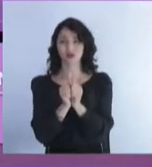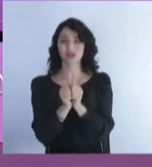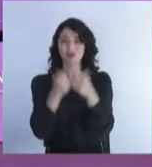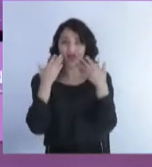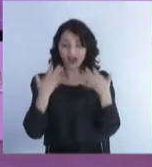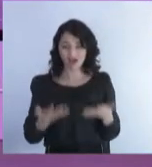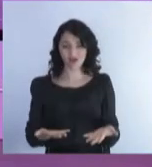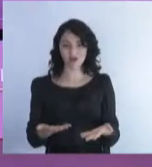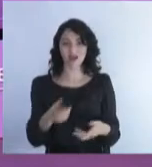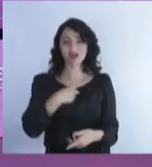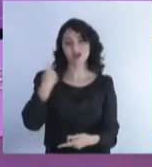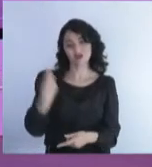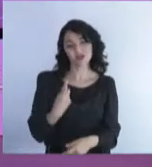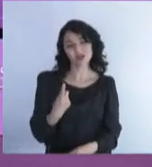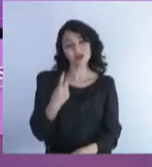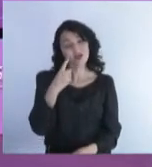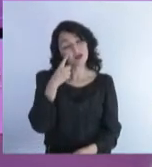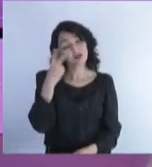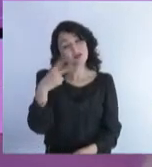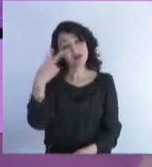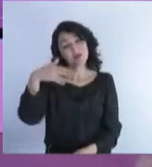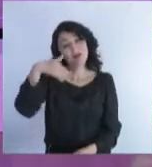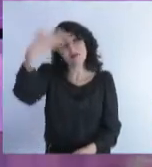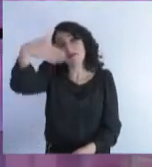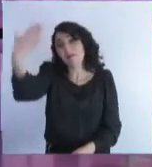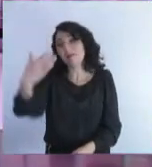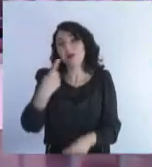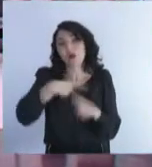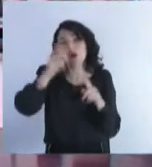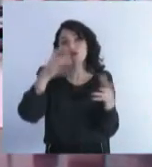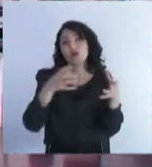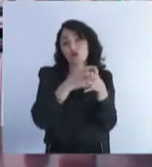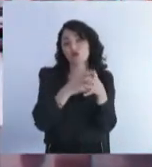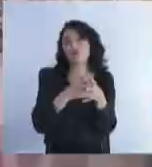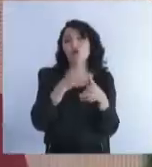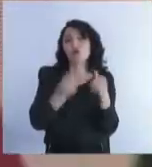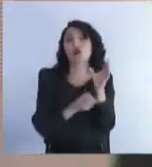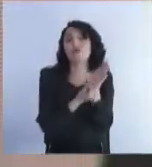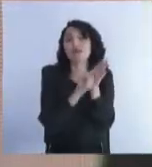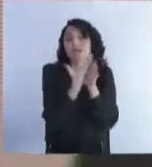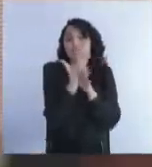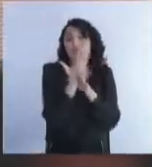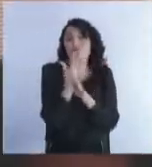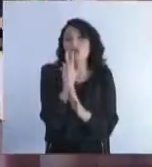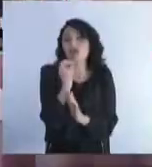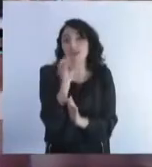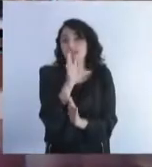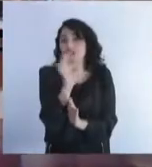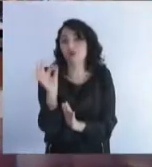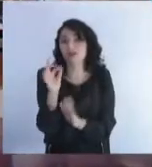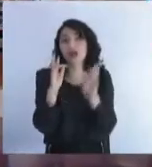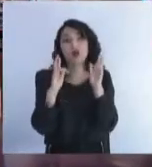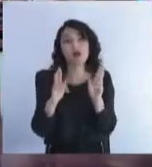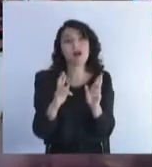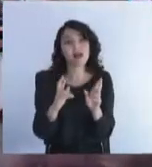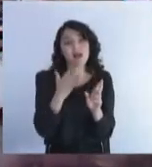encontramos más adelante, ojalá en otra Innovación 2050, para que ojalá en el 2050 estemos cada vez